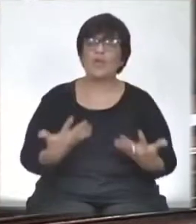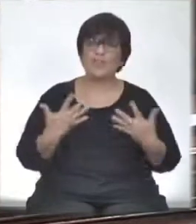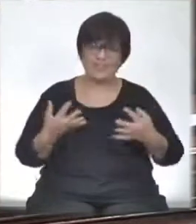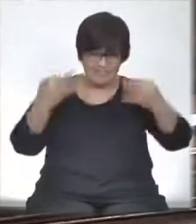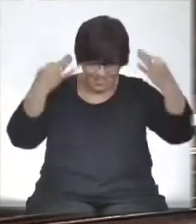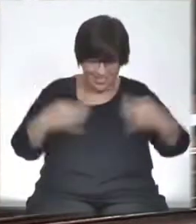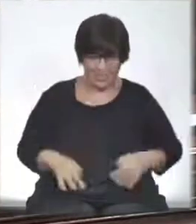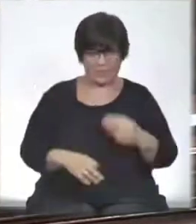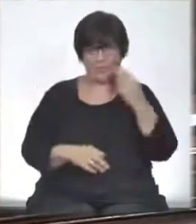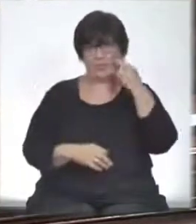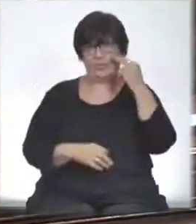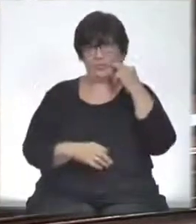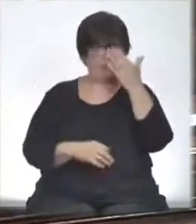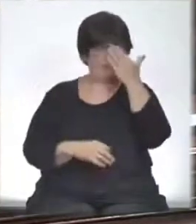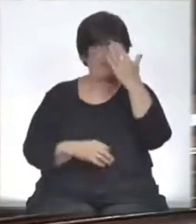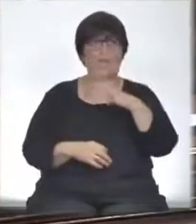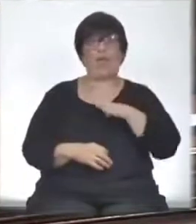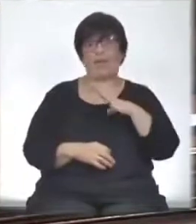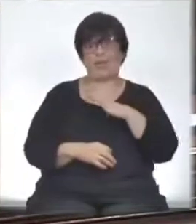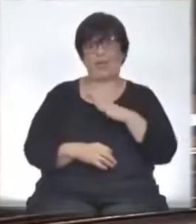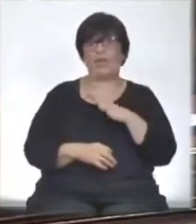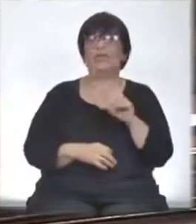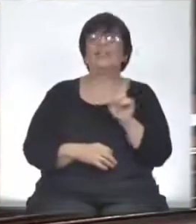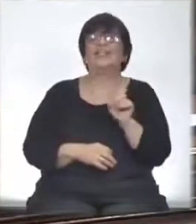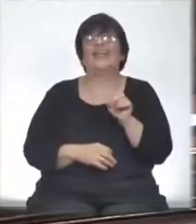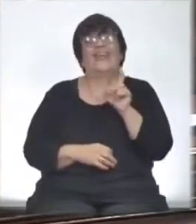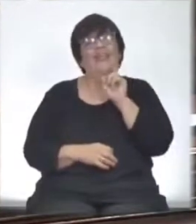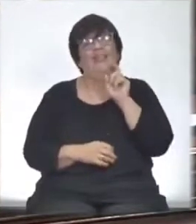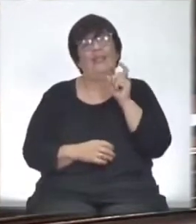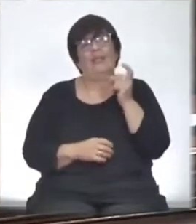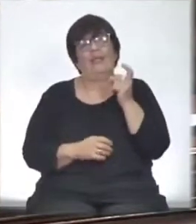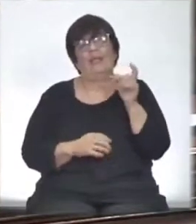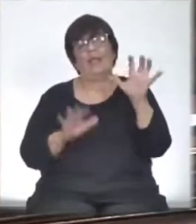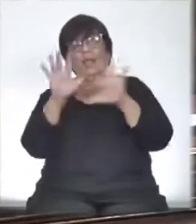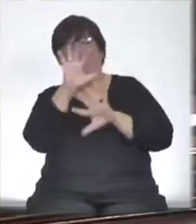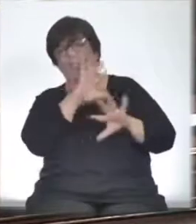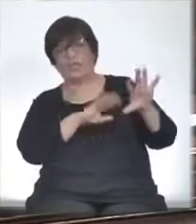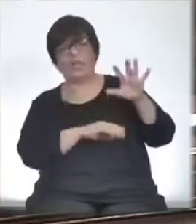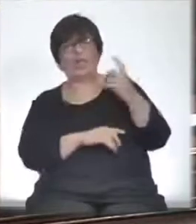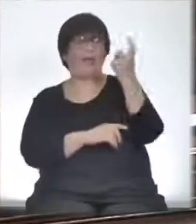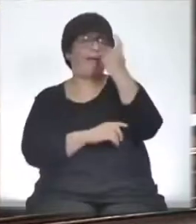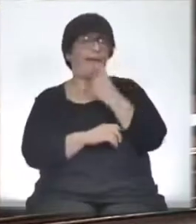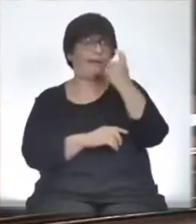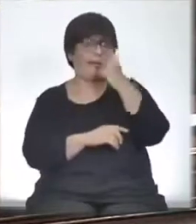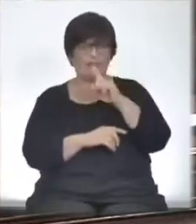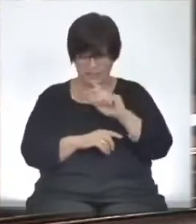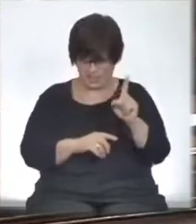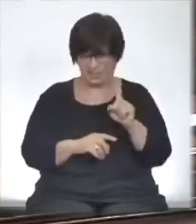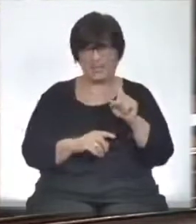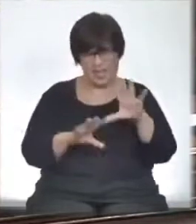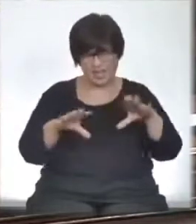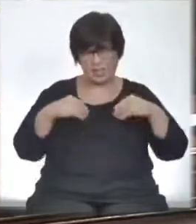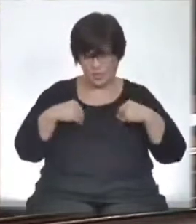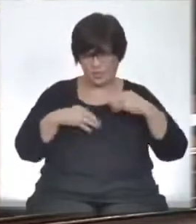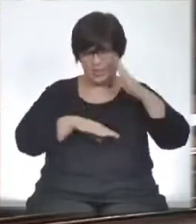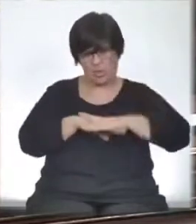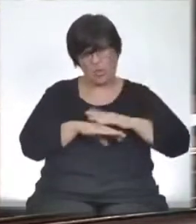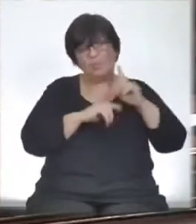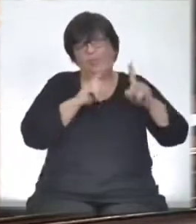verdaderos problemas que tenemos hoy, no mintiéndonos con el pasado, asumiendo que todos tenemos alguna